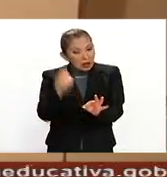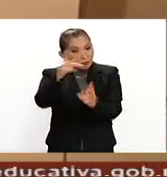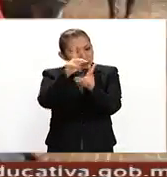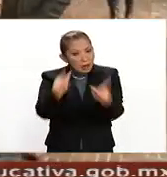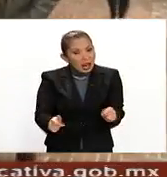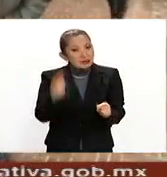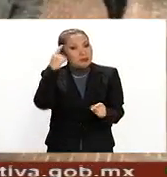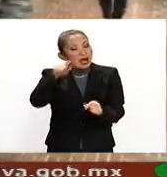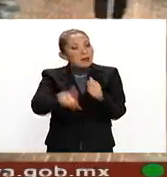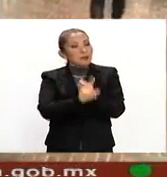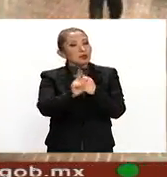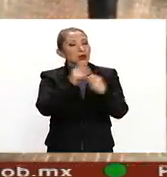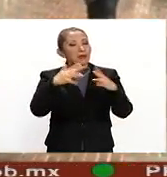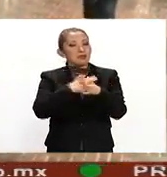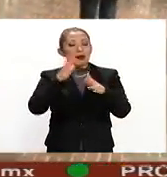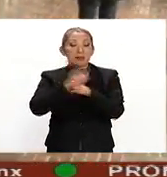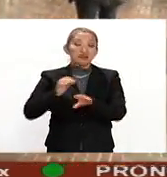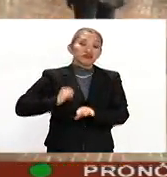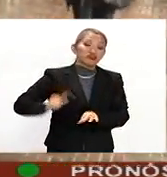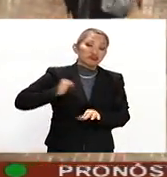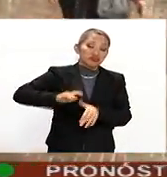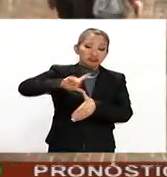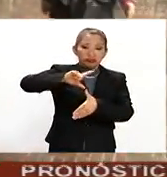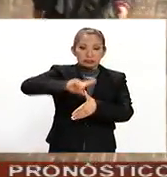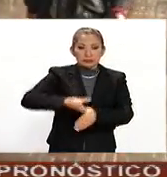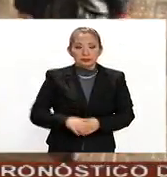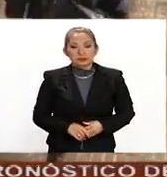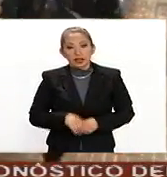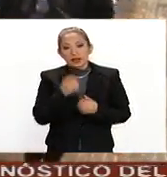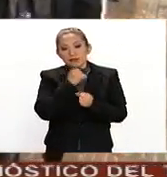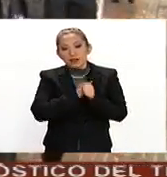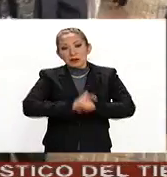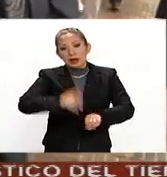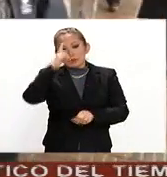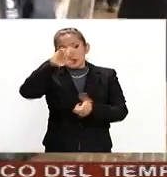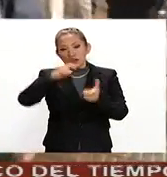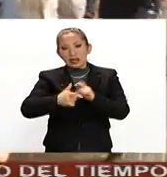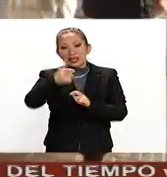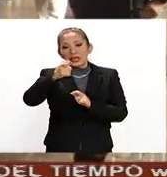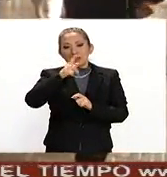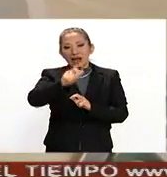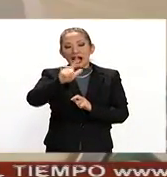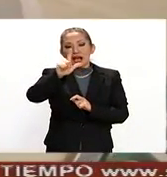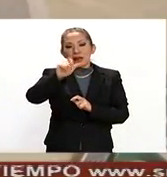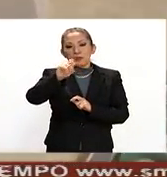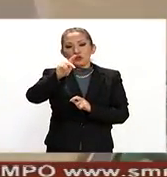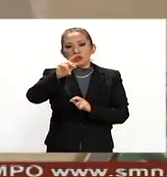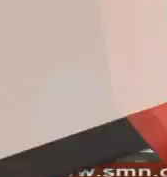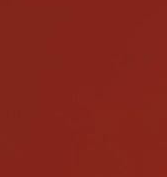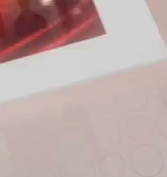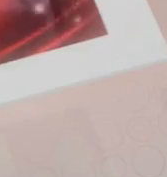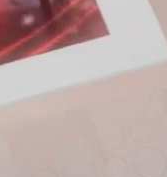paz al conflicto armado más antiguo de América Latina. Informó para México al Día, Jimena Ampudia.